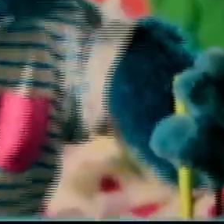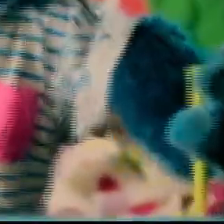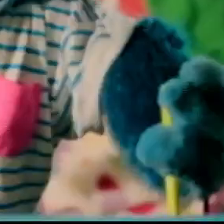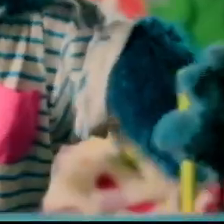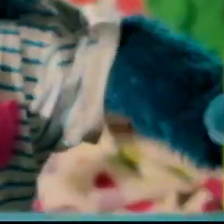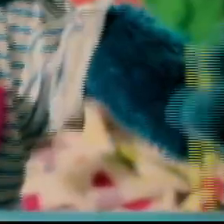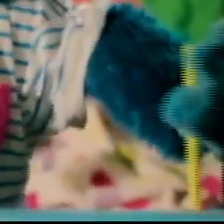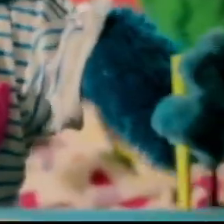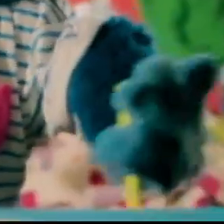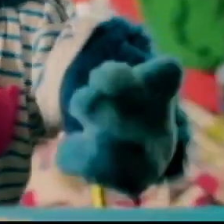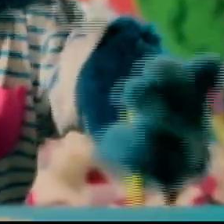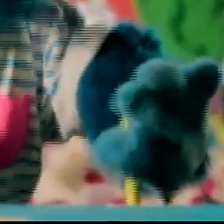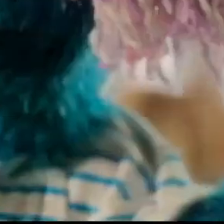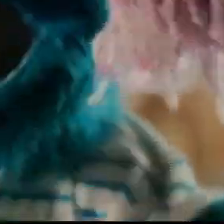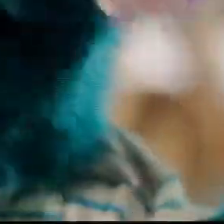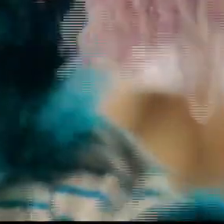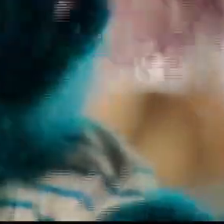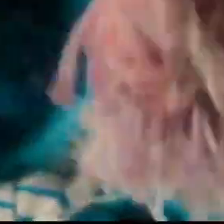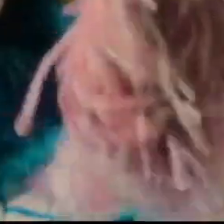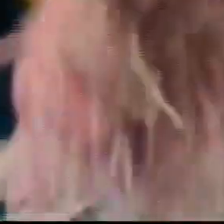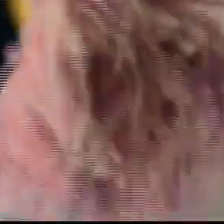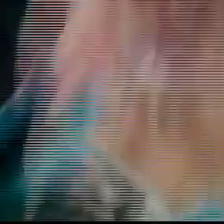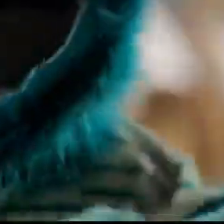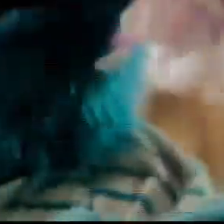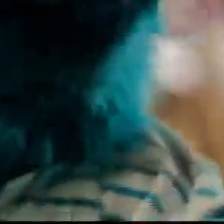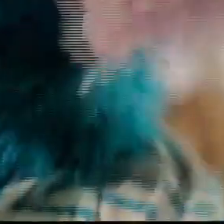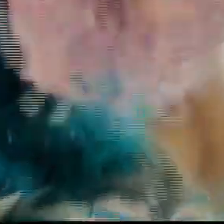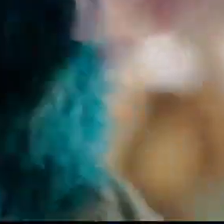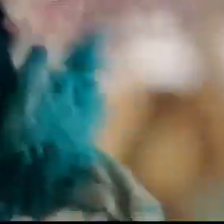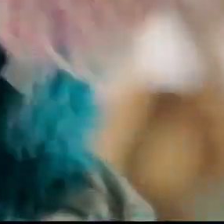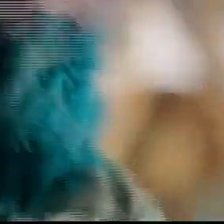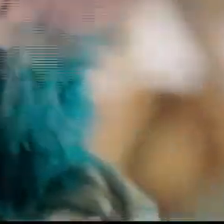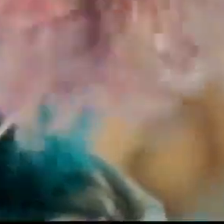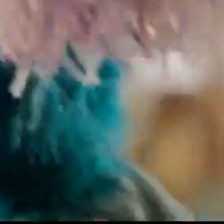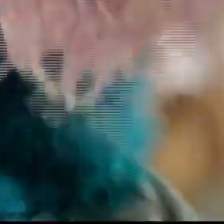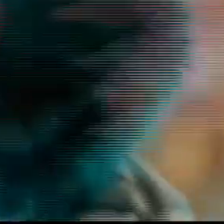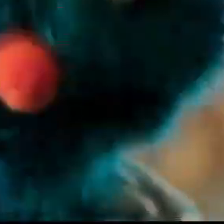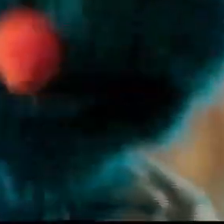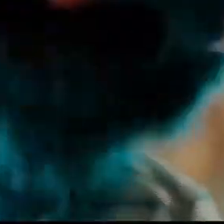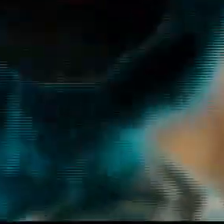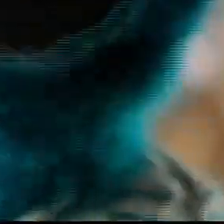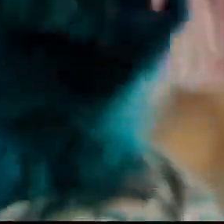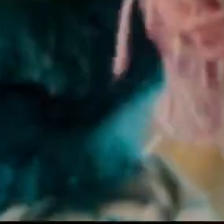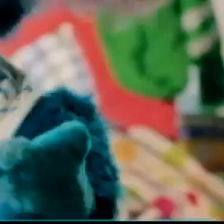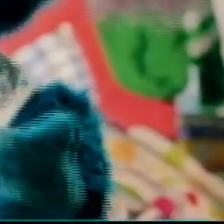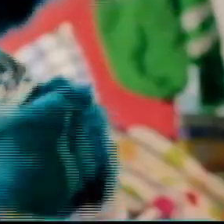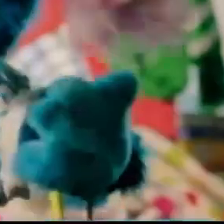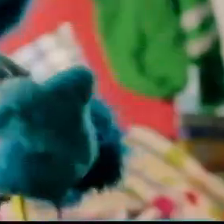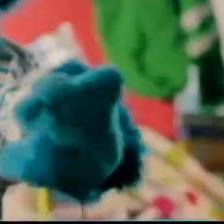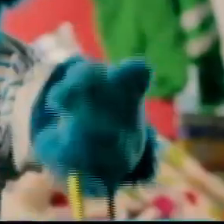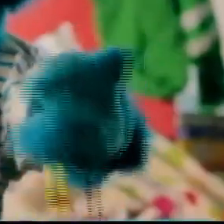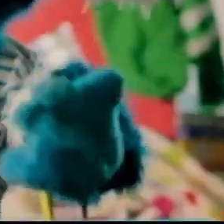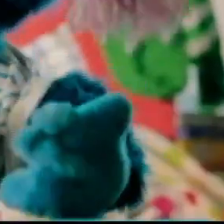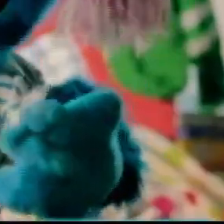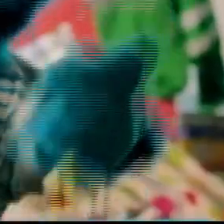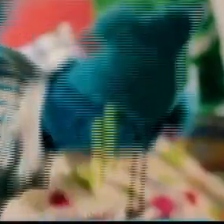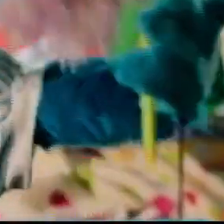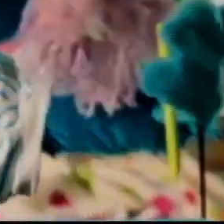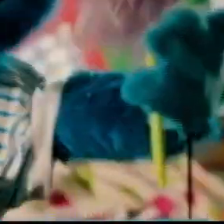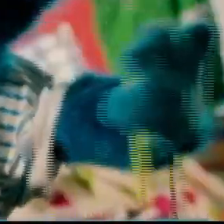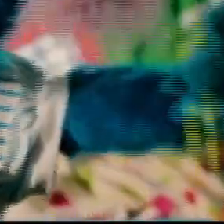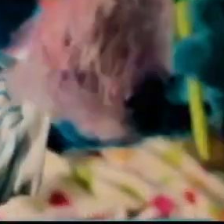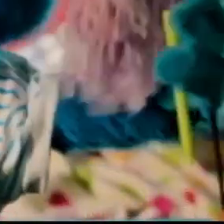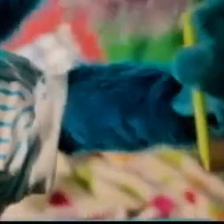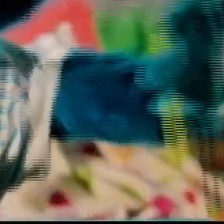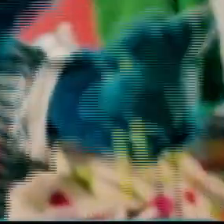Yo soy Nani. Me encanta pintar, correr, brincar, jugar bola y